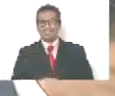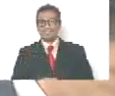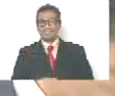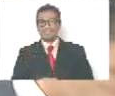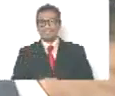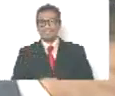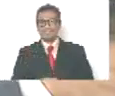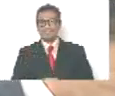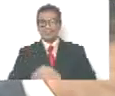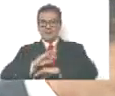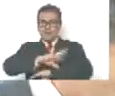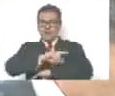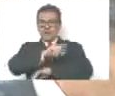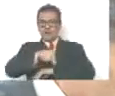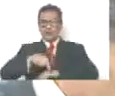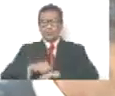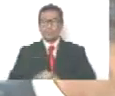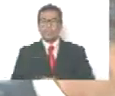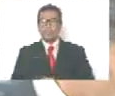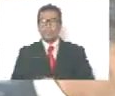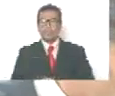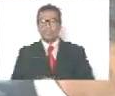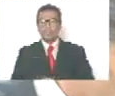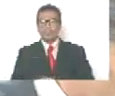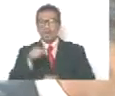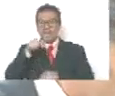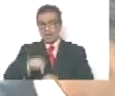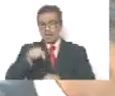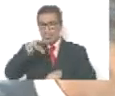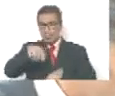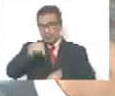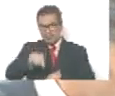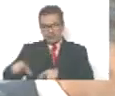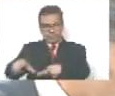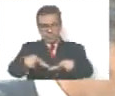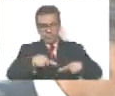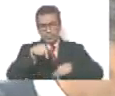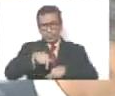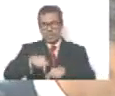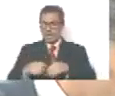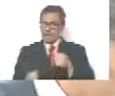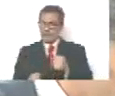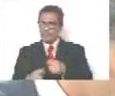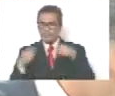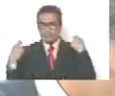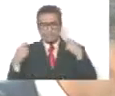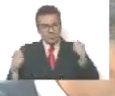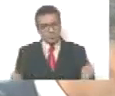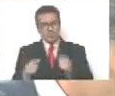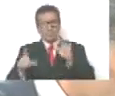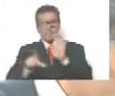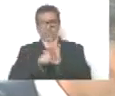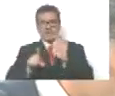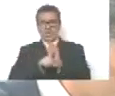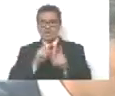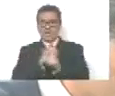corrupta. Y aquí en este mismo escenario impulsó la ley de reconversión